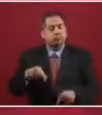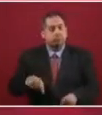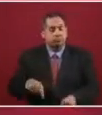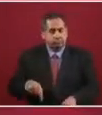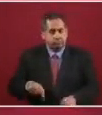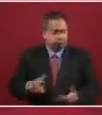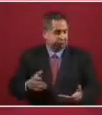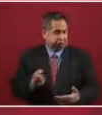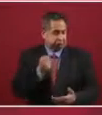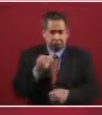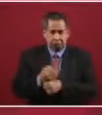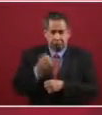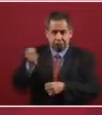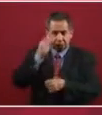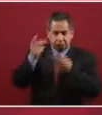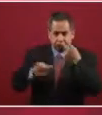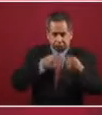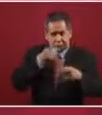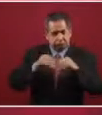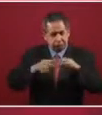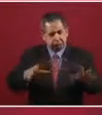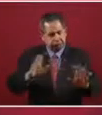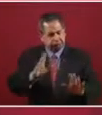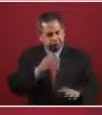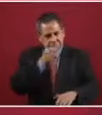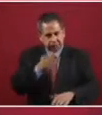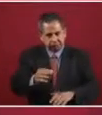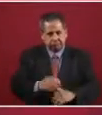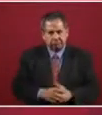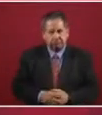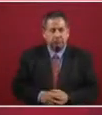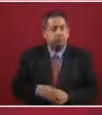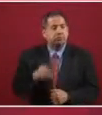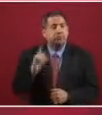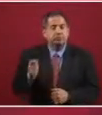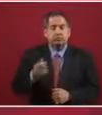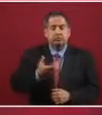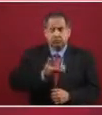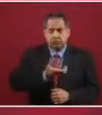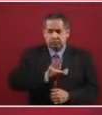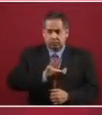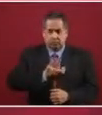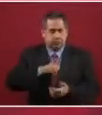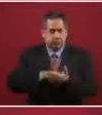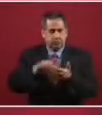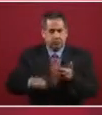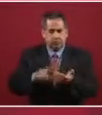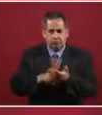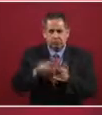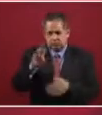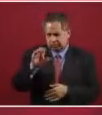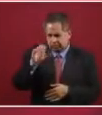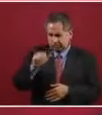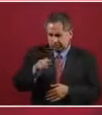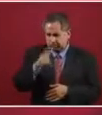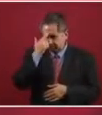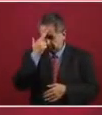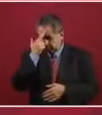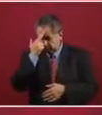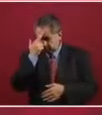esta posibilidad de comunicarnos. Entonces, en el Zócalo, por ejemplo, en el caso de las becas,